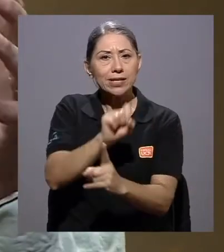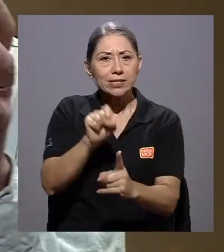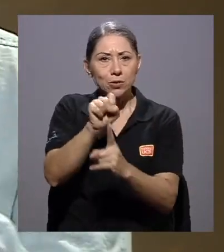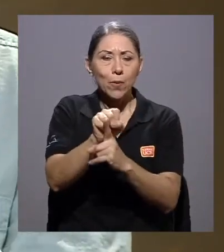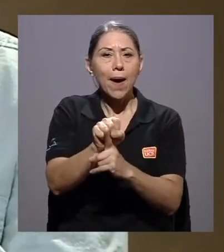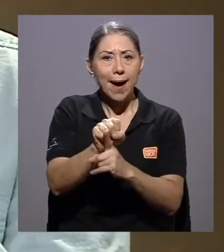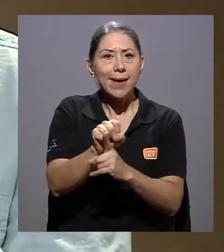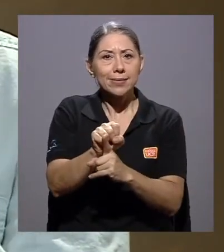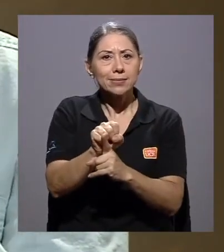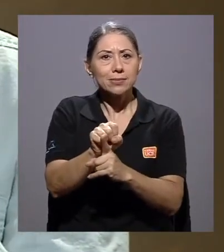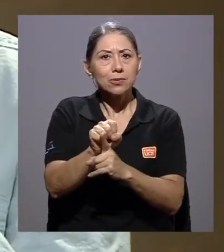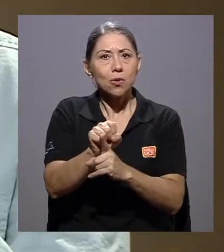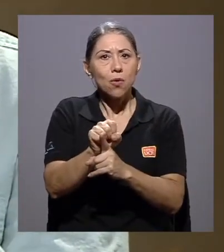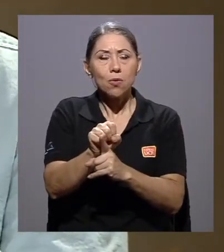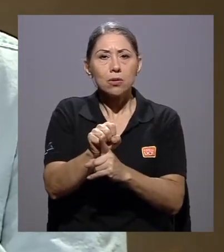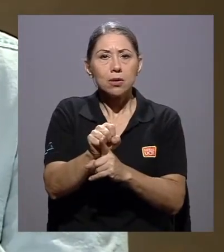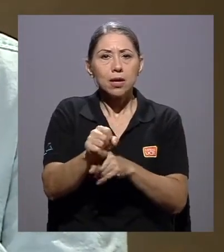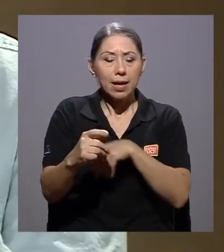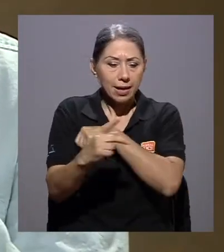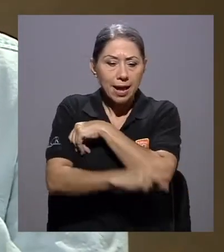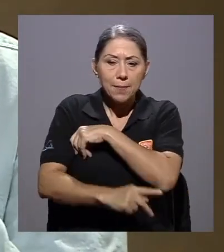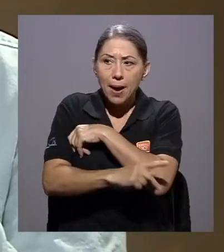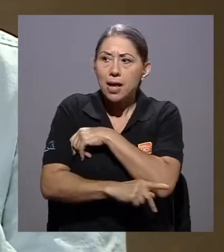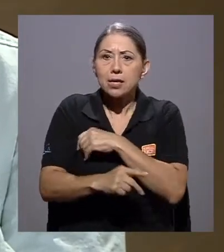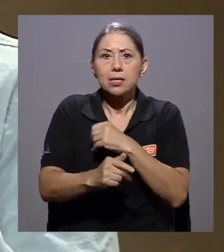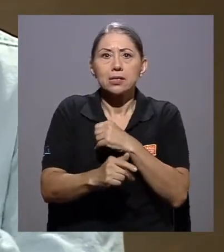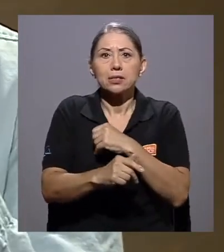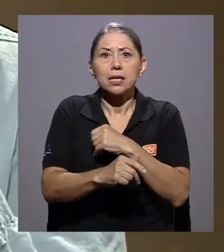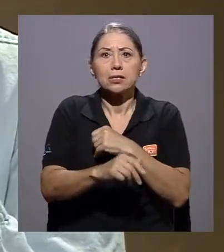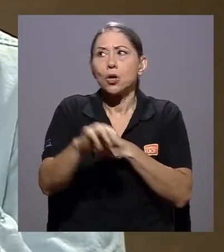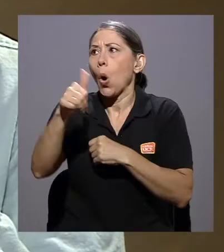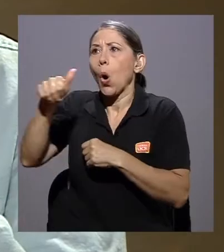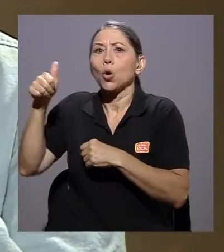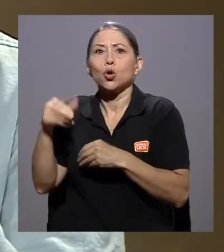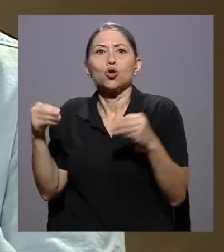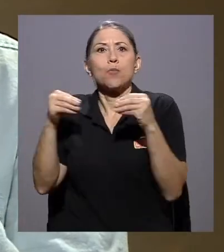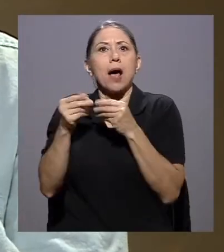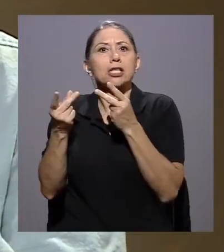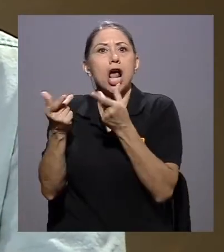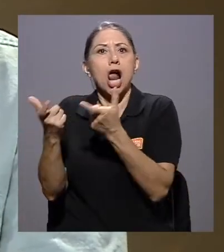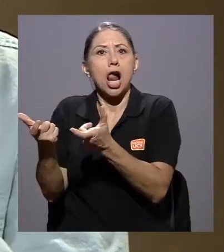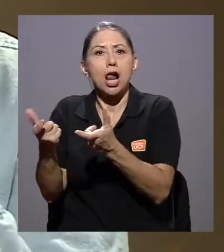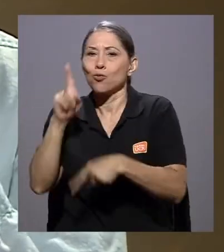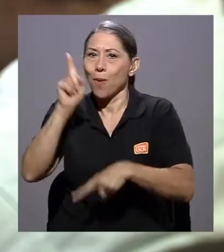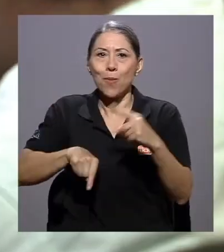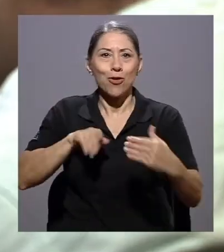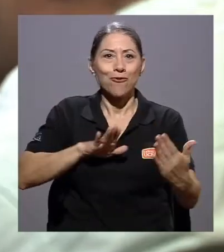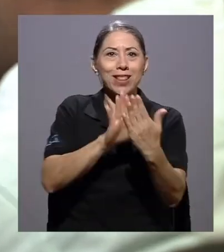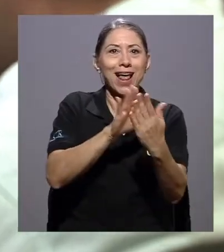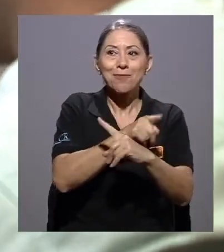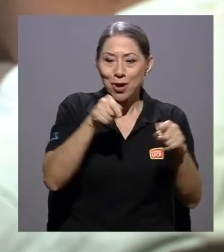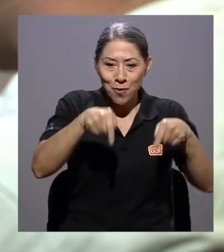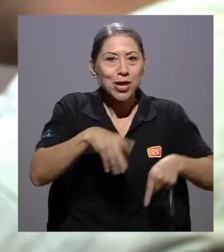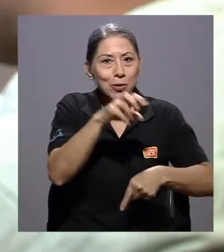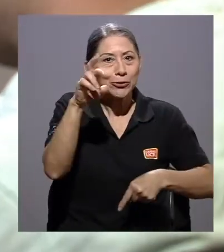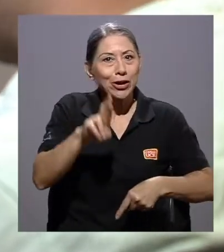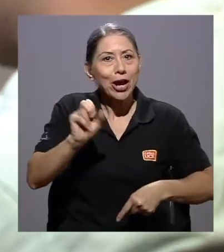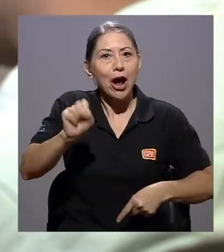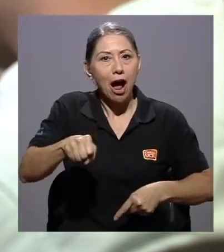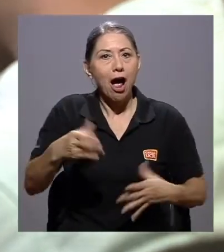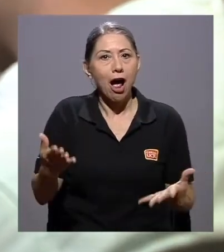que países con mucho más recursos no han podido hacerlo. Entonces, en este